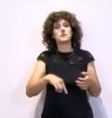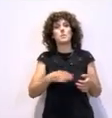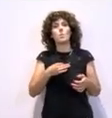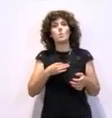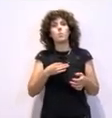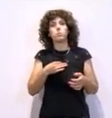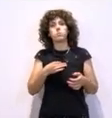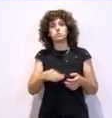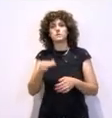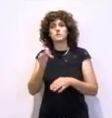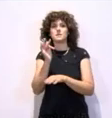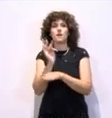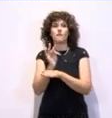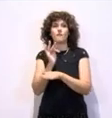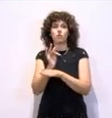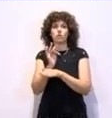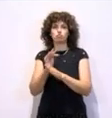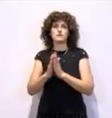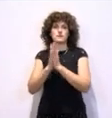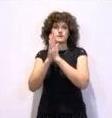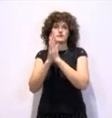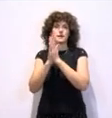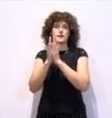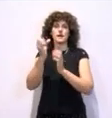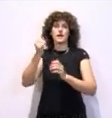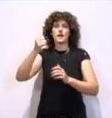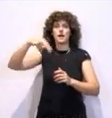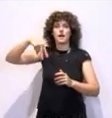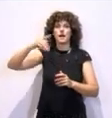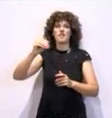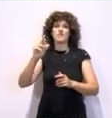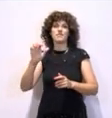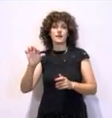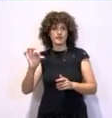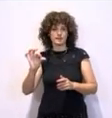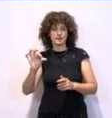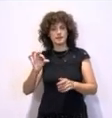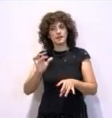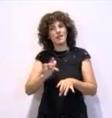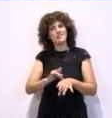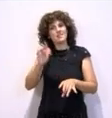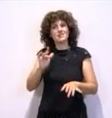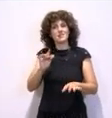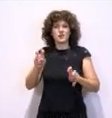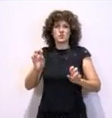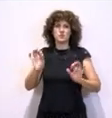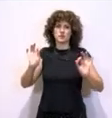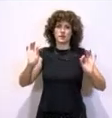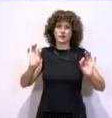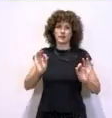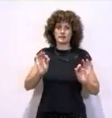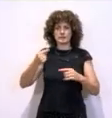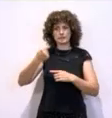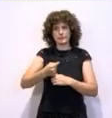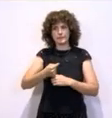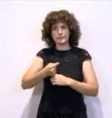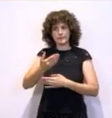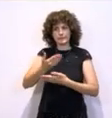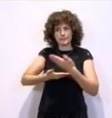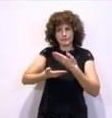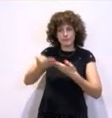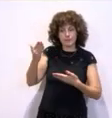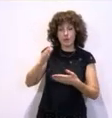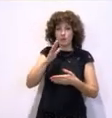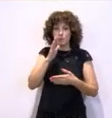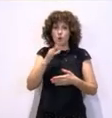fosas en San Andrés. Son temas delicados y exigen mucha coordinación y mucha previsión técnica porque esa